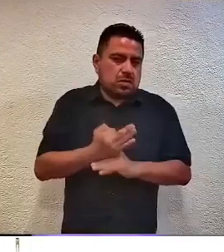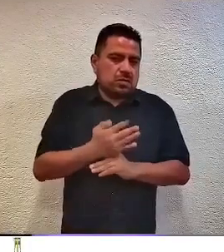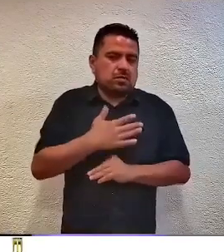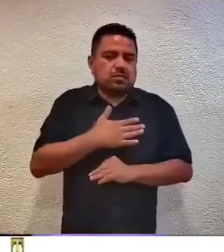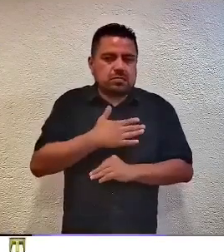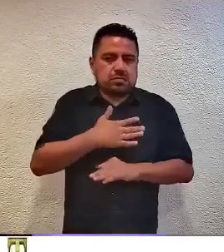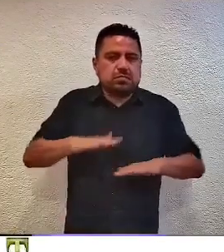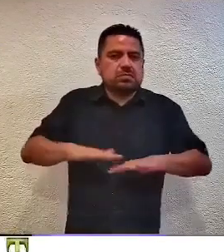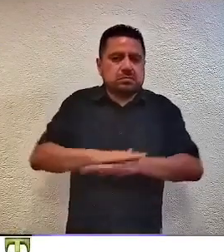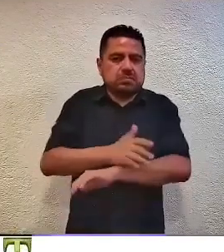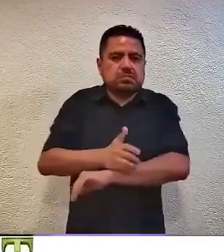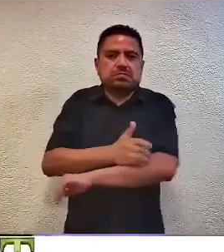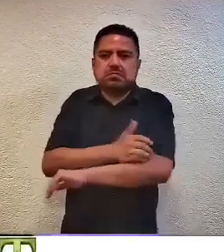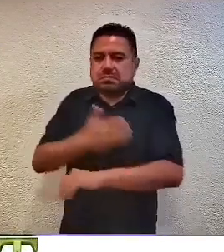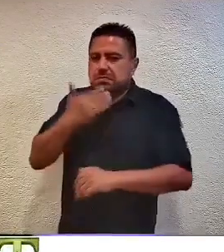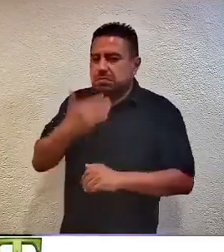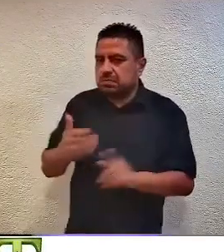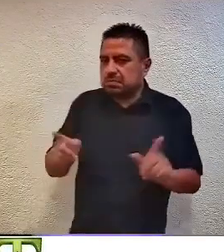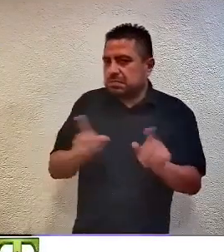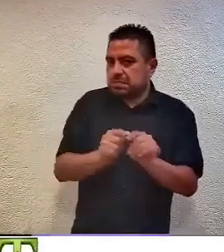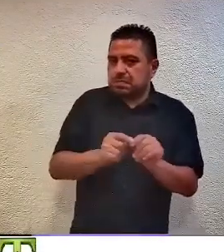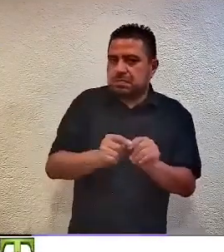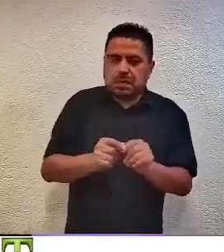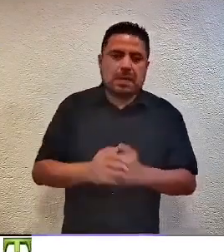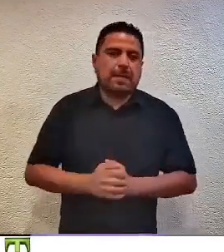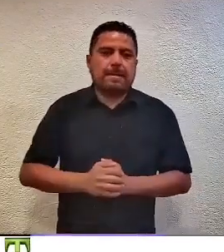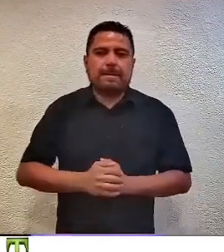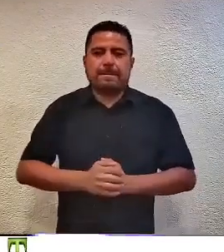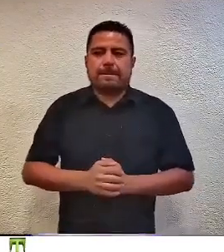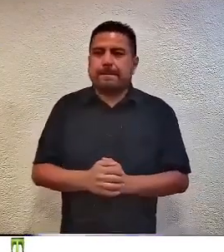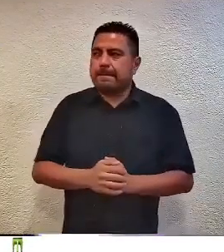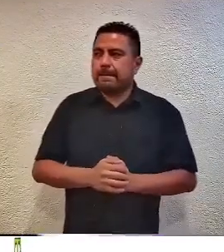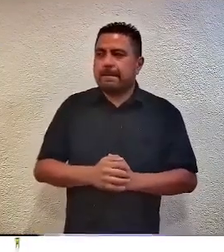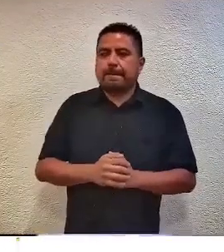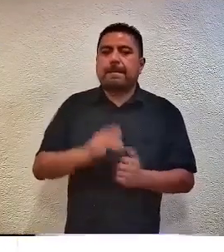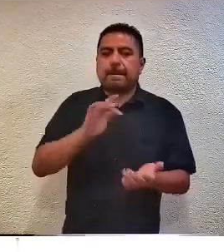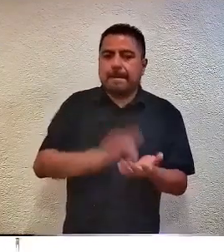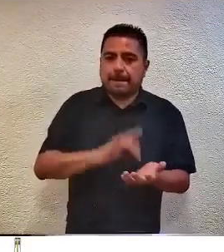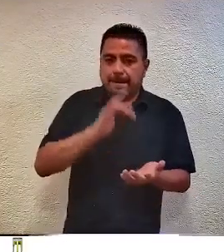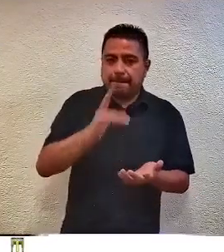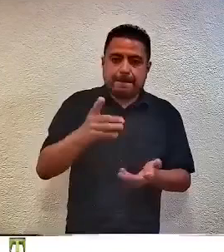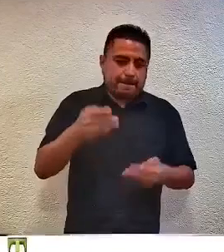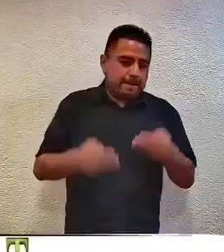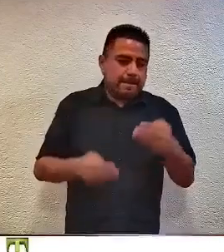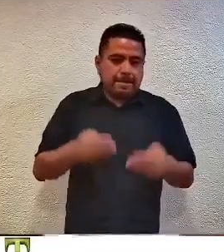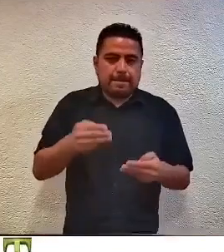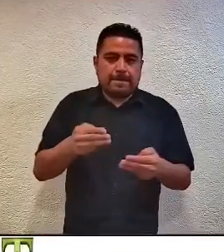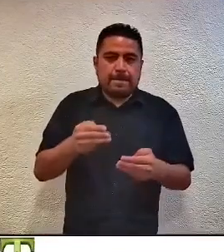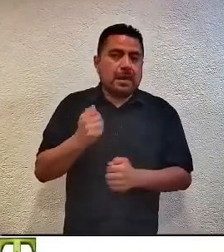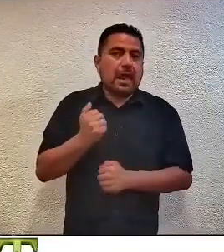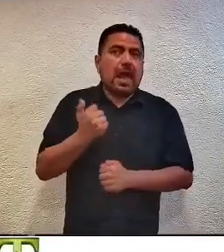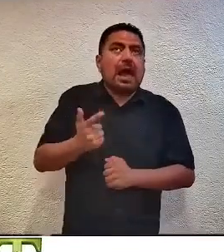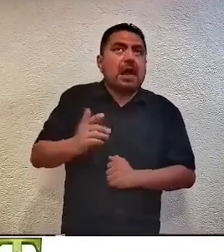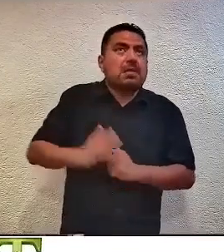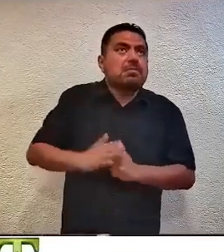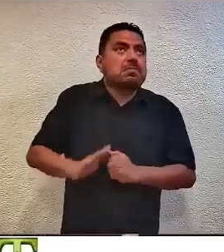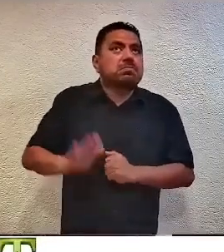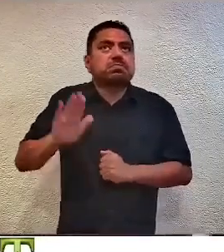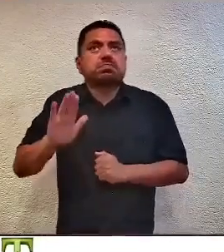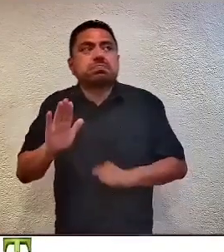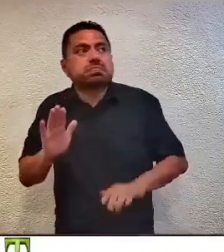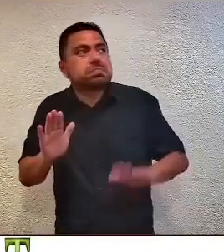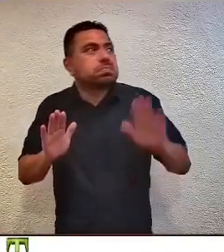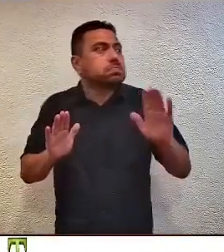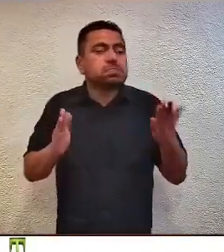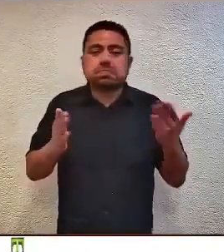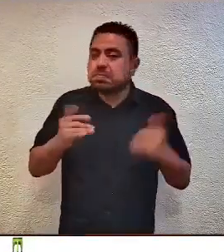lo acompaño. Es cuanto, magistrada presidenta. Gracias, magistrada. Si no hubiera más intervenciones al